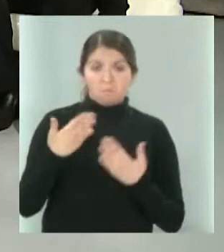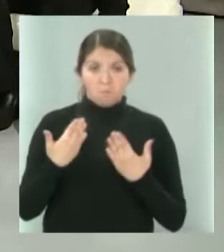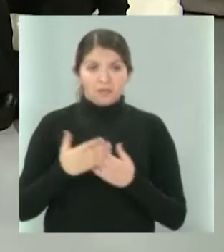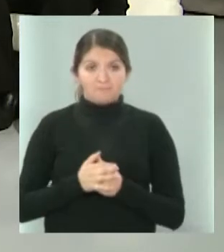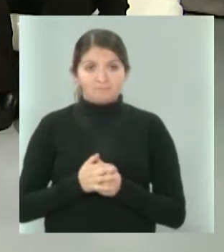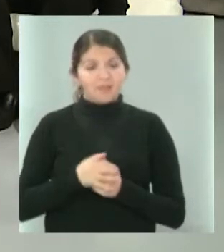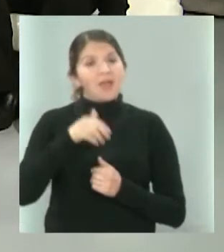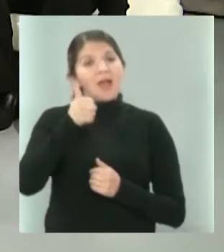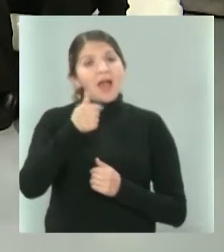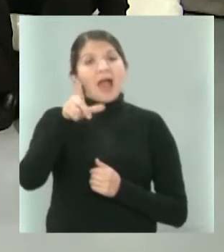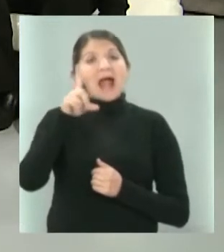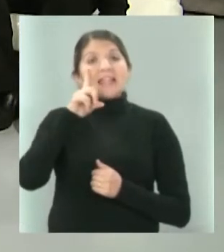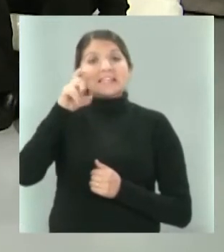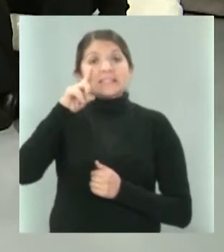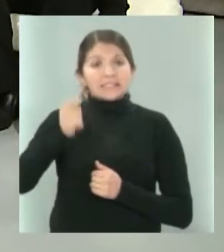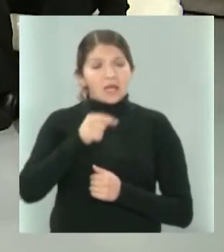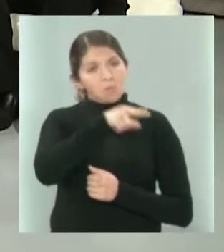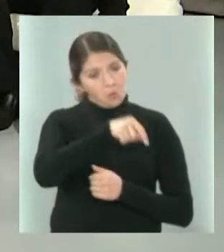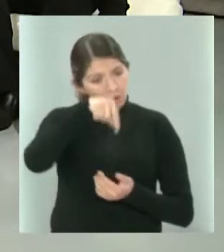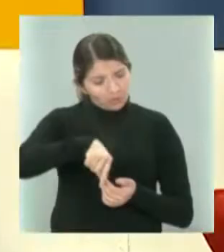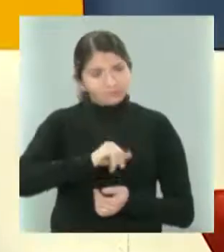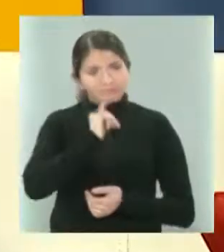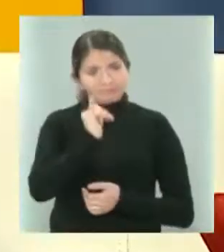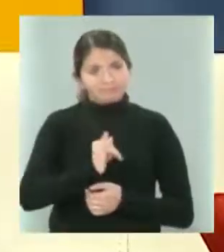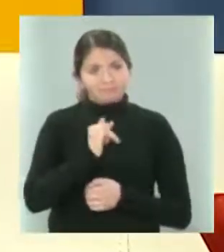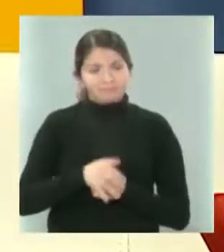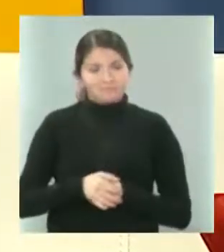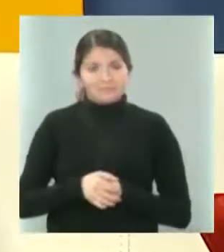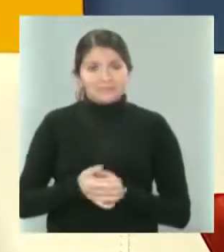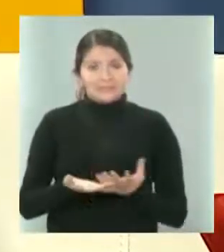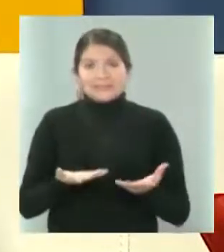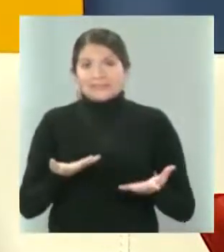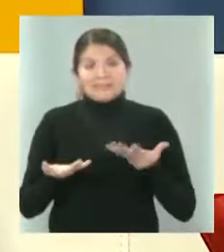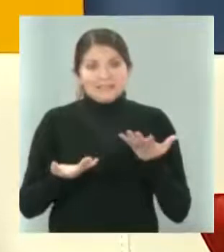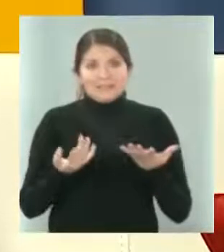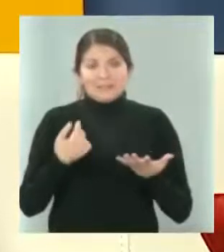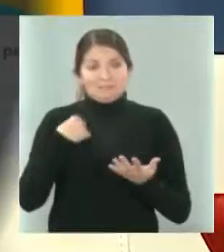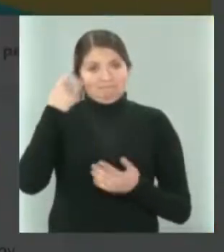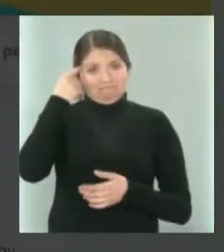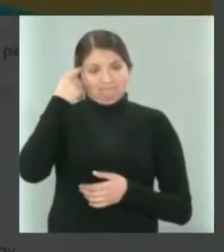Alicia, es tu turno. A ver.